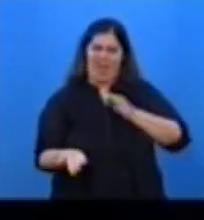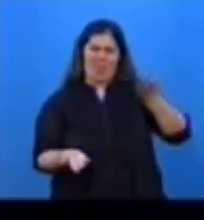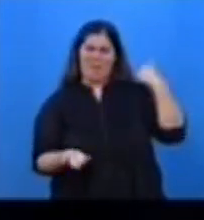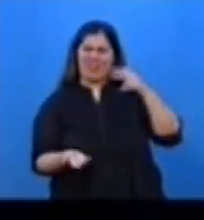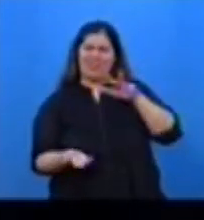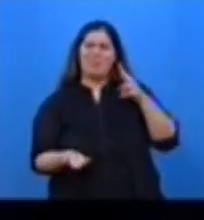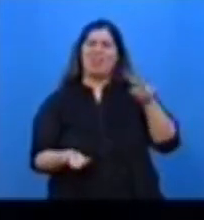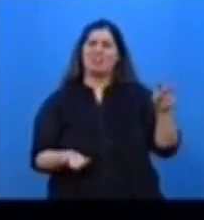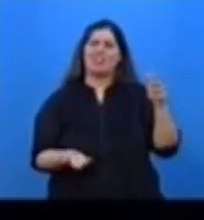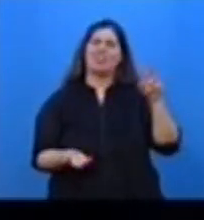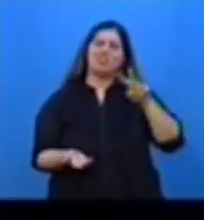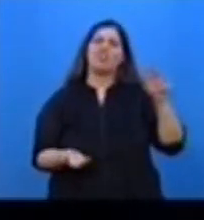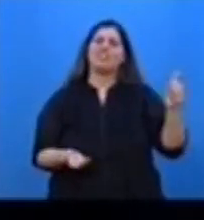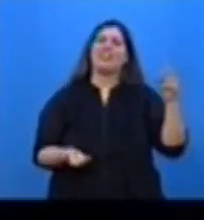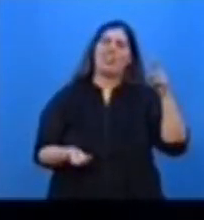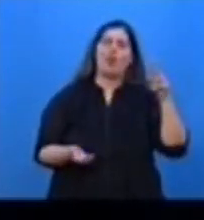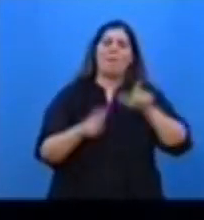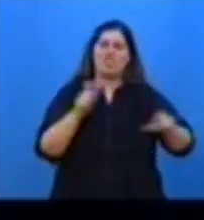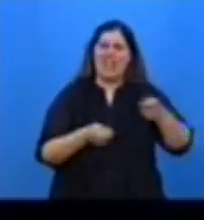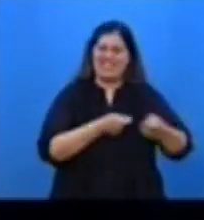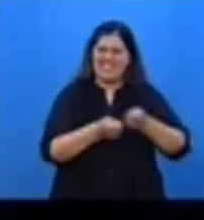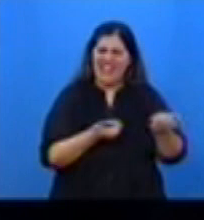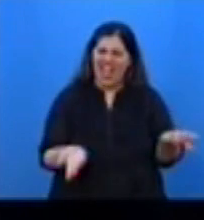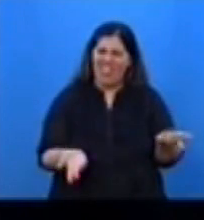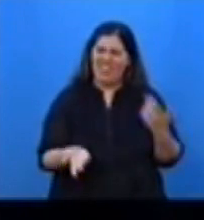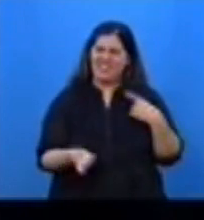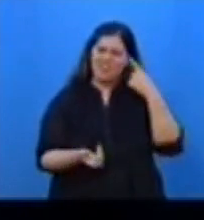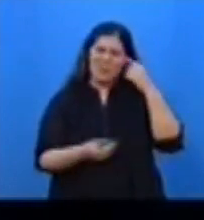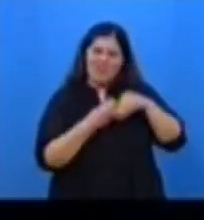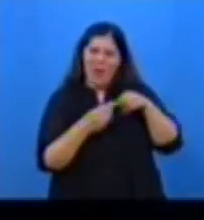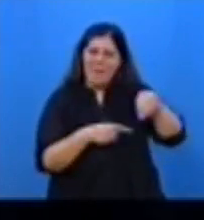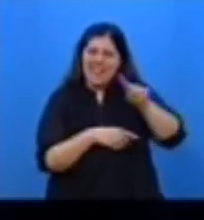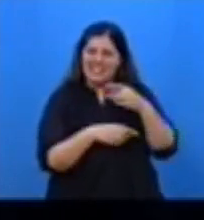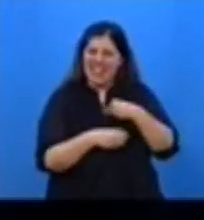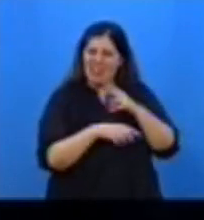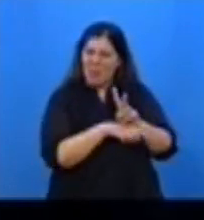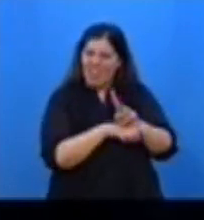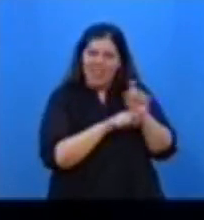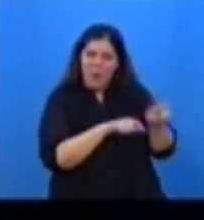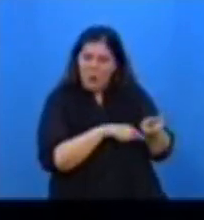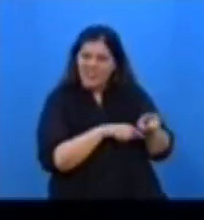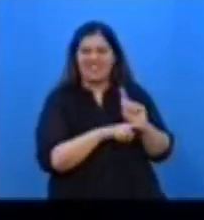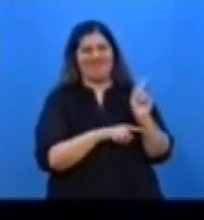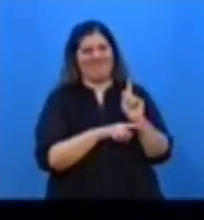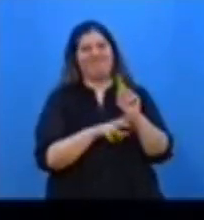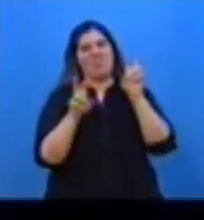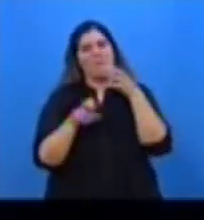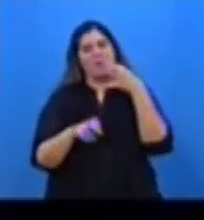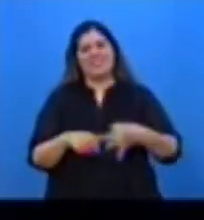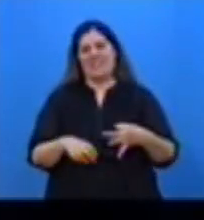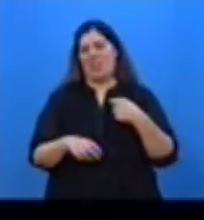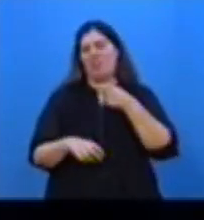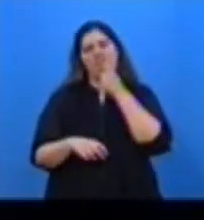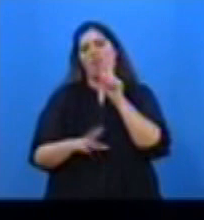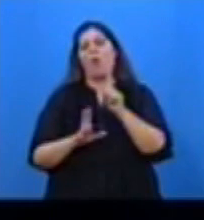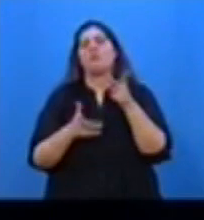262 personas asesinadas no creo que sus familias se hayan sentido protegidas por usted es un tema muy serio no me